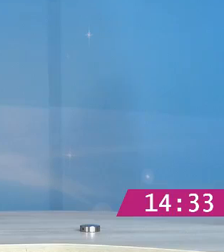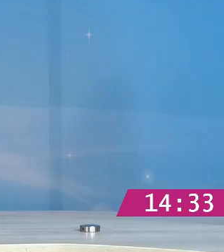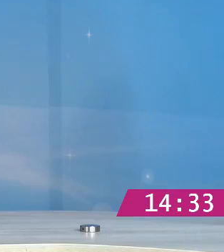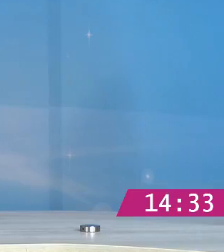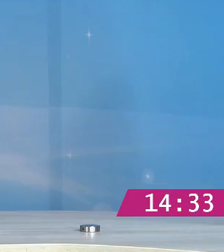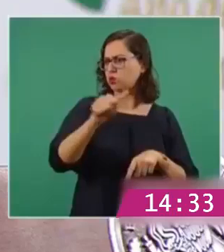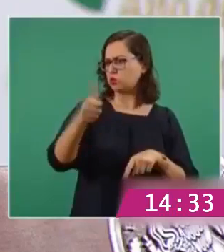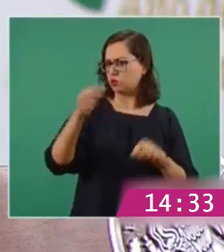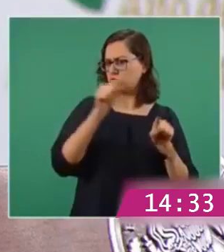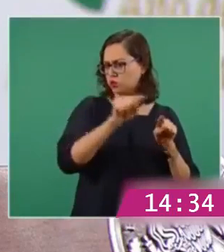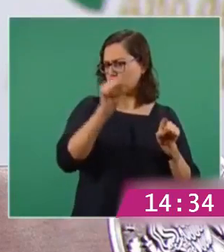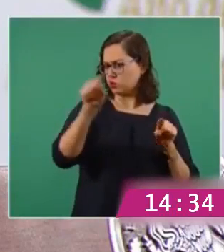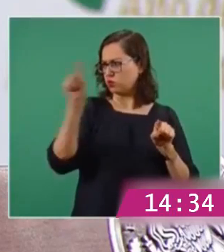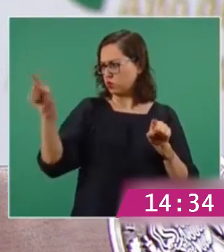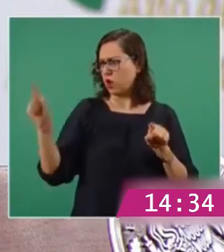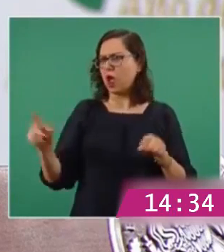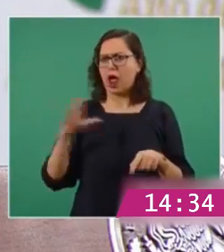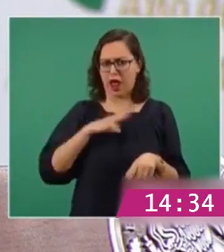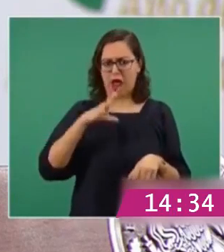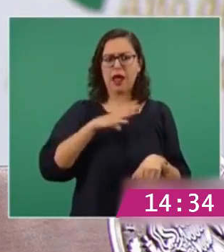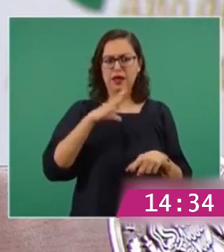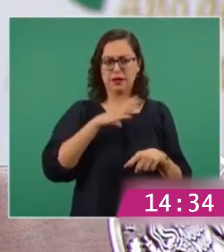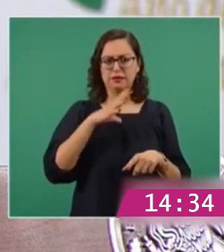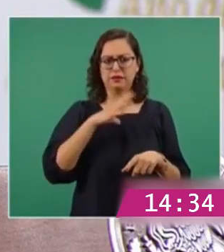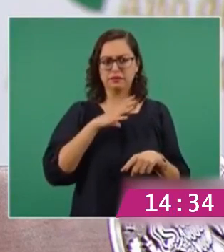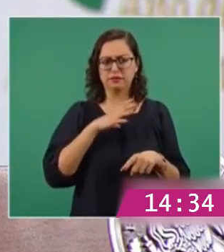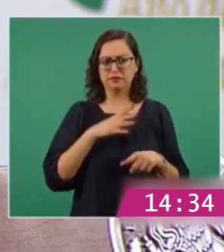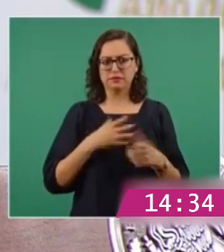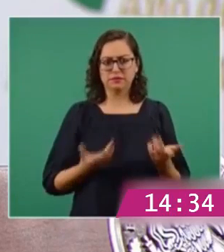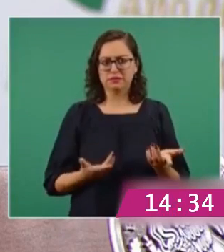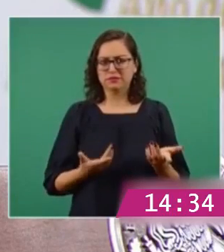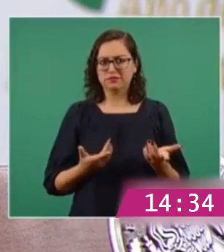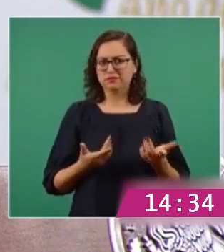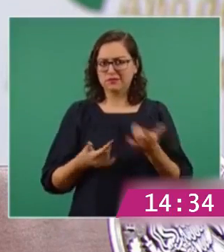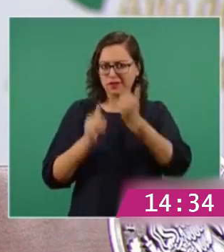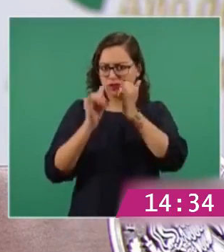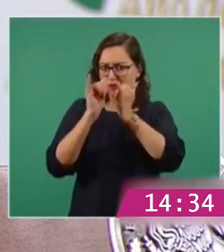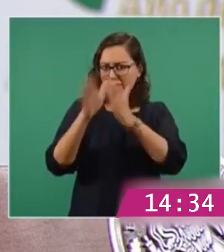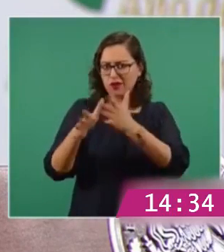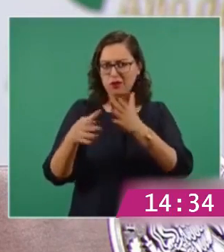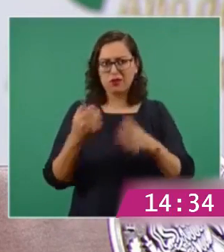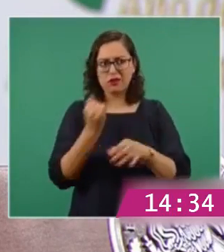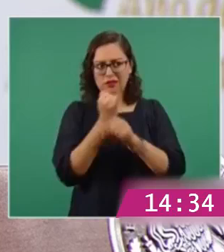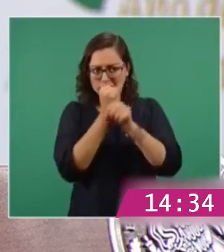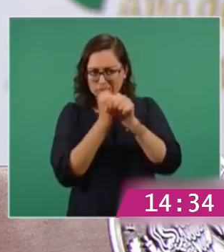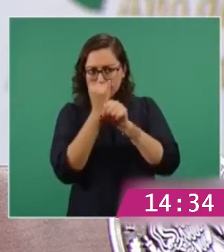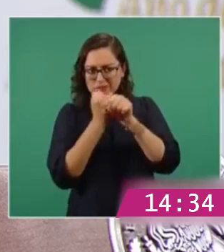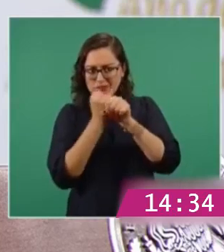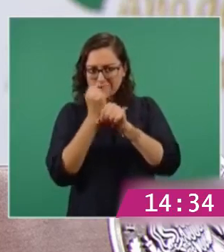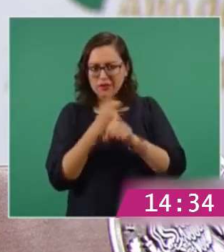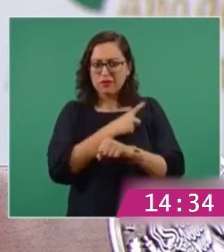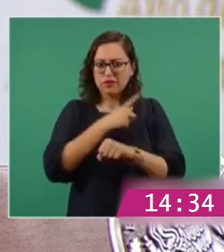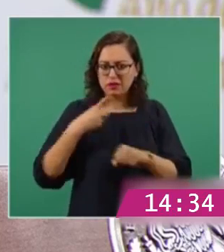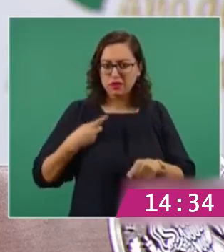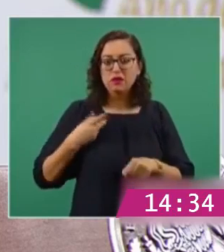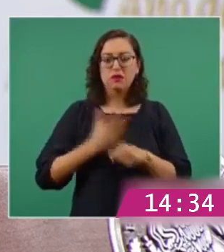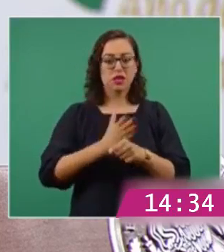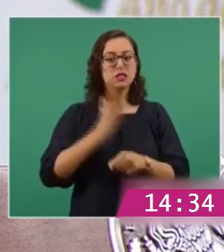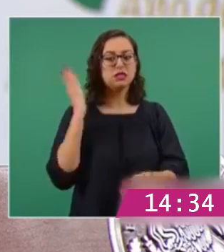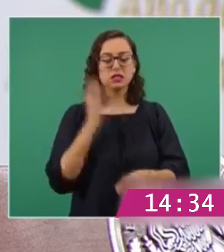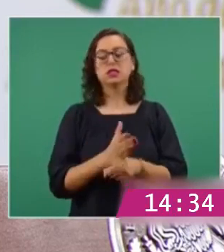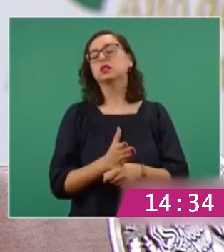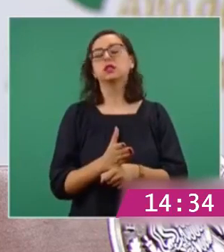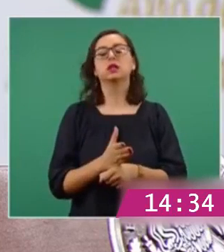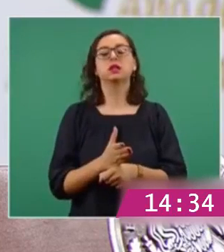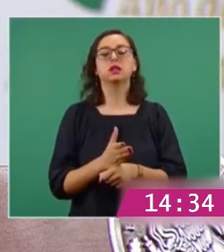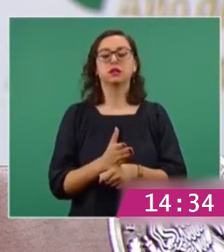amor-odio, entre el presidente de la República, Andrés Manuel López Obrador, y el Instituto Nacional Electoral. Hoy el presidente,